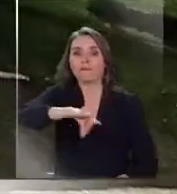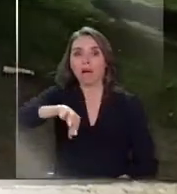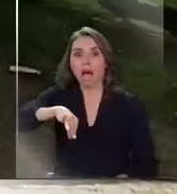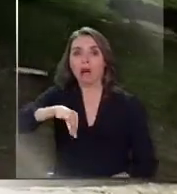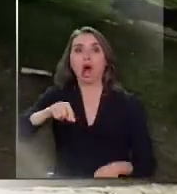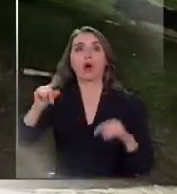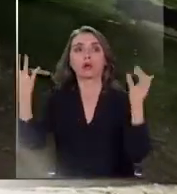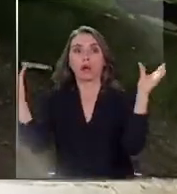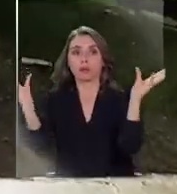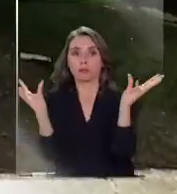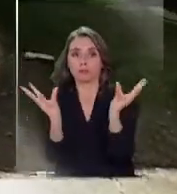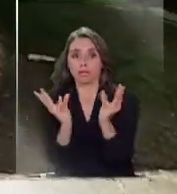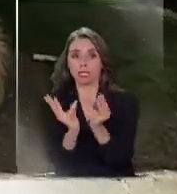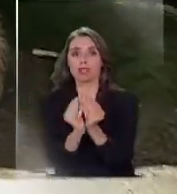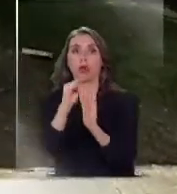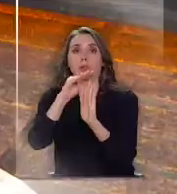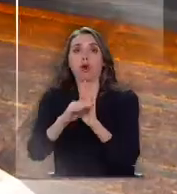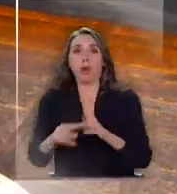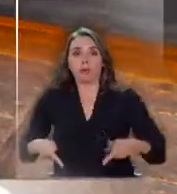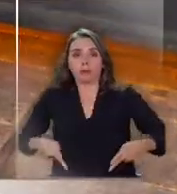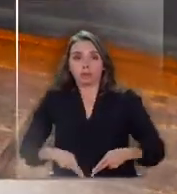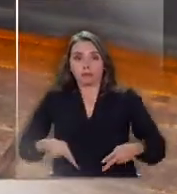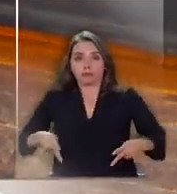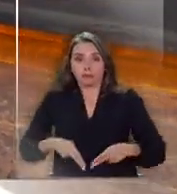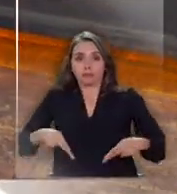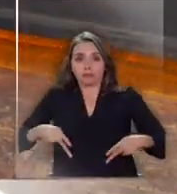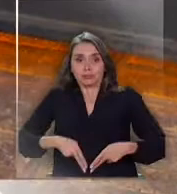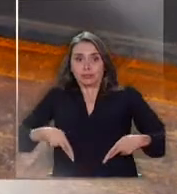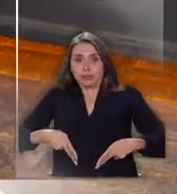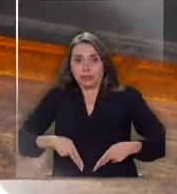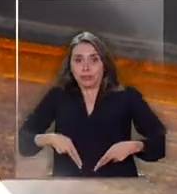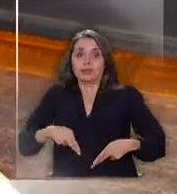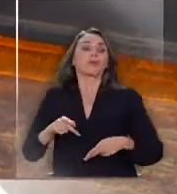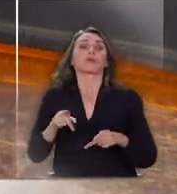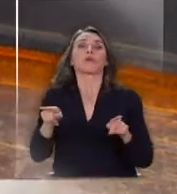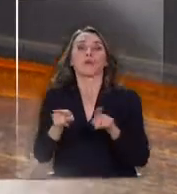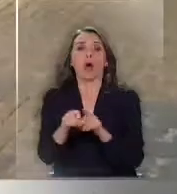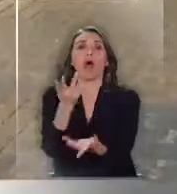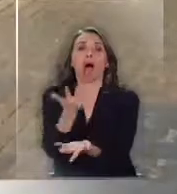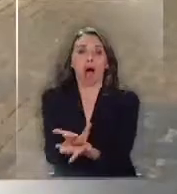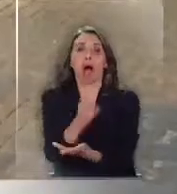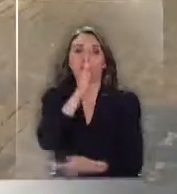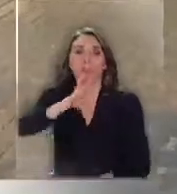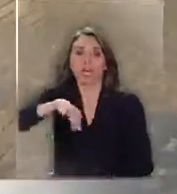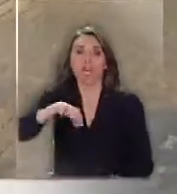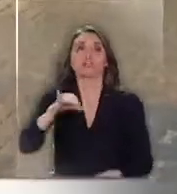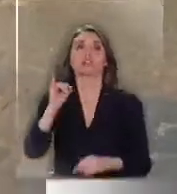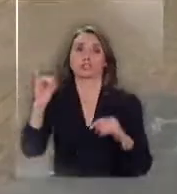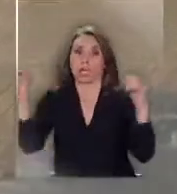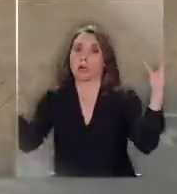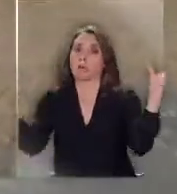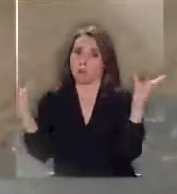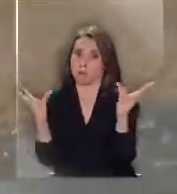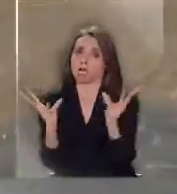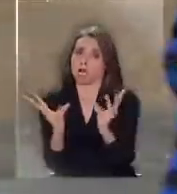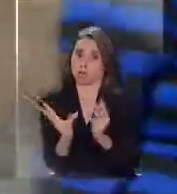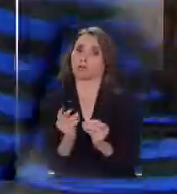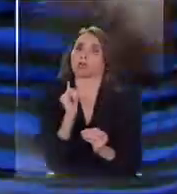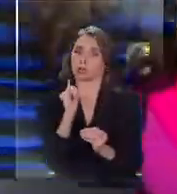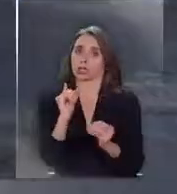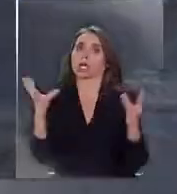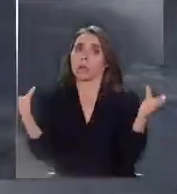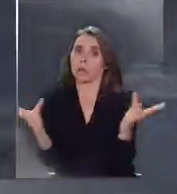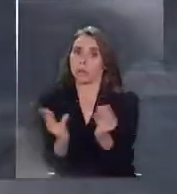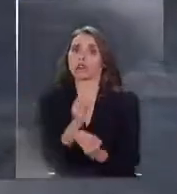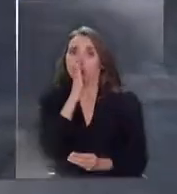ido disminuyendo con programas de esterilización, pero que aún no logra ser erradicada. Disminuyó harto. Sí, hay